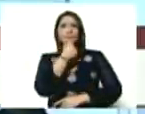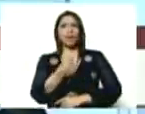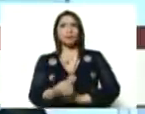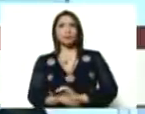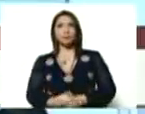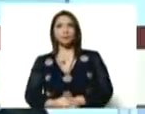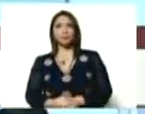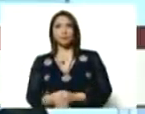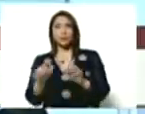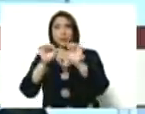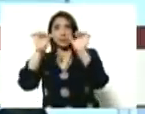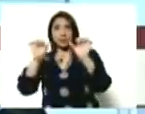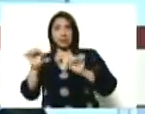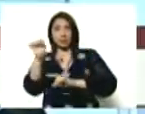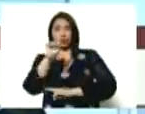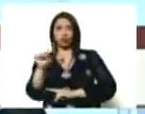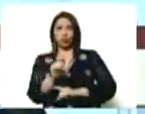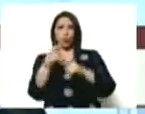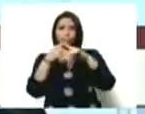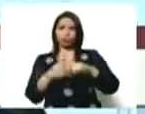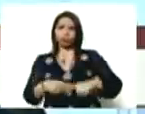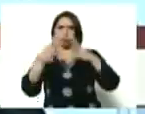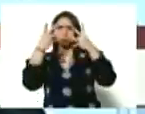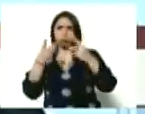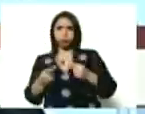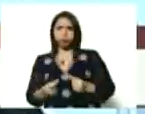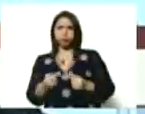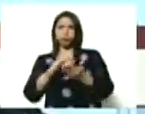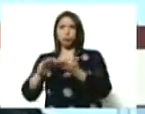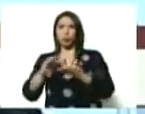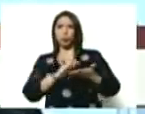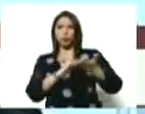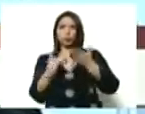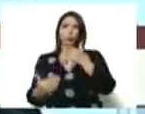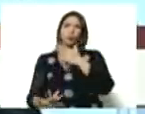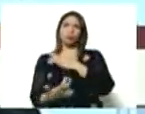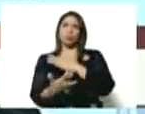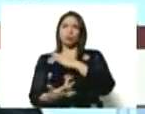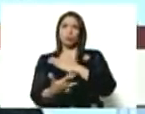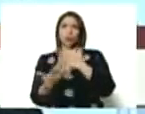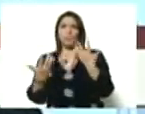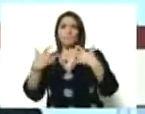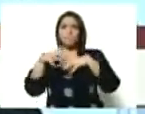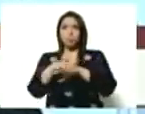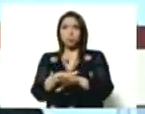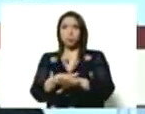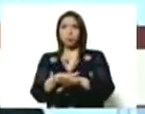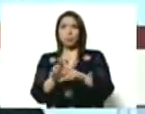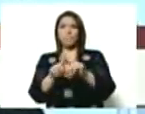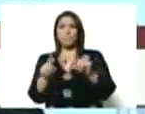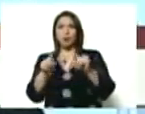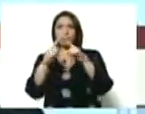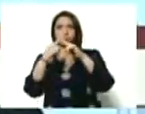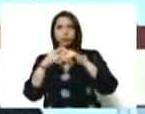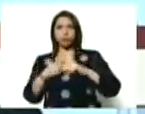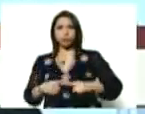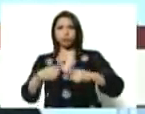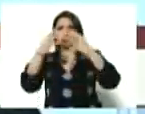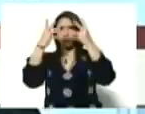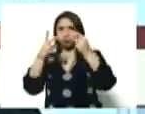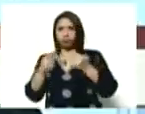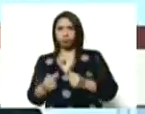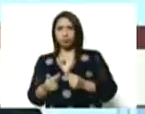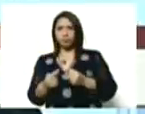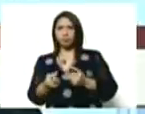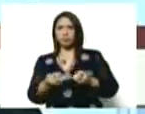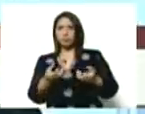El diseño del software de totalización es una solución tecnológica integral para la totalización y adjudicación de los